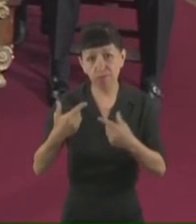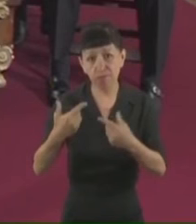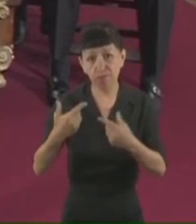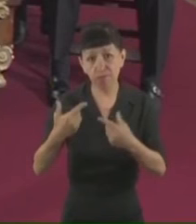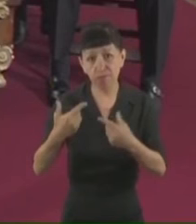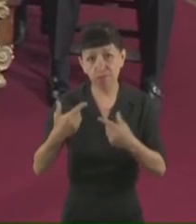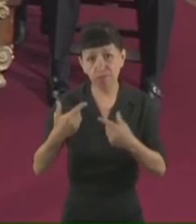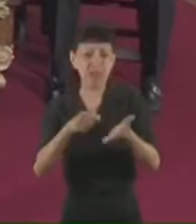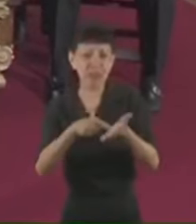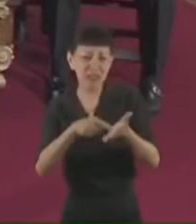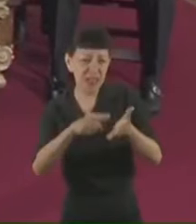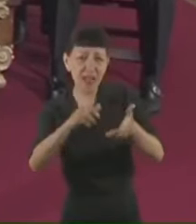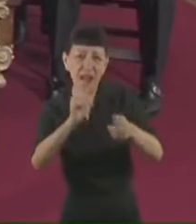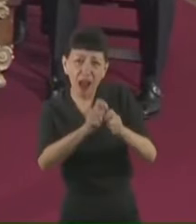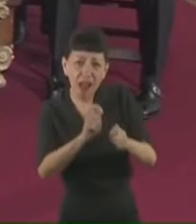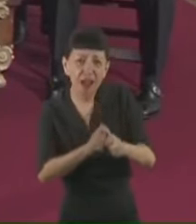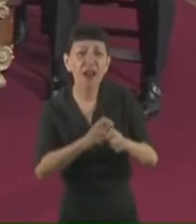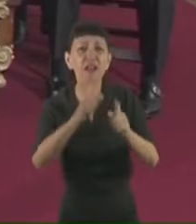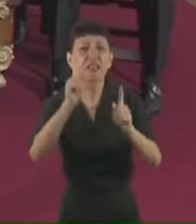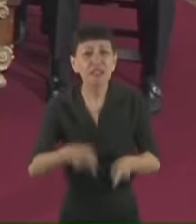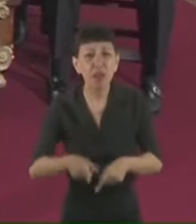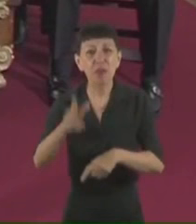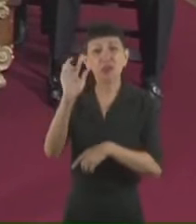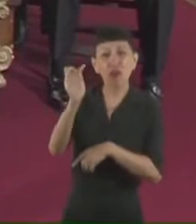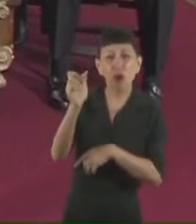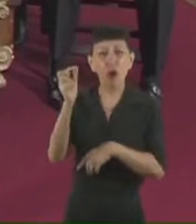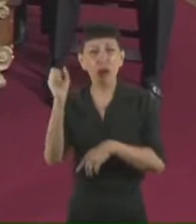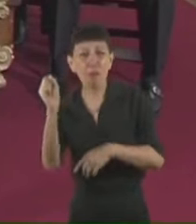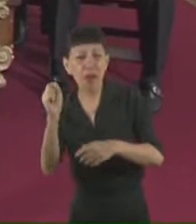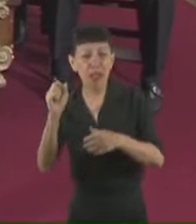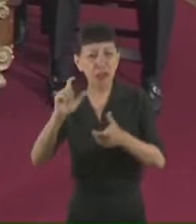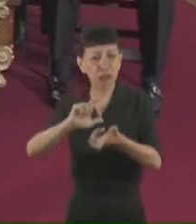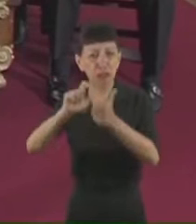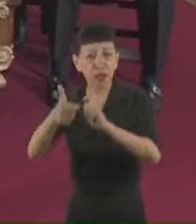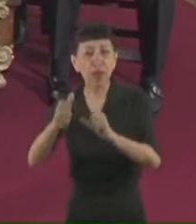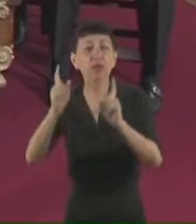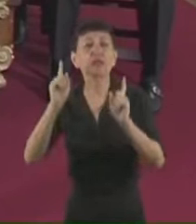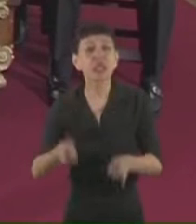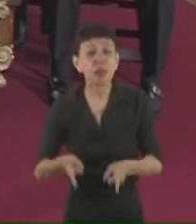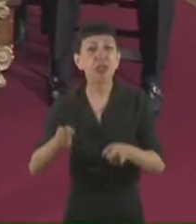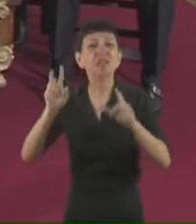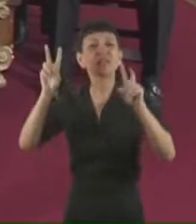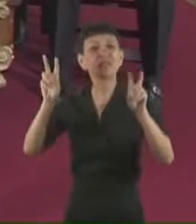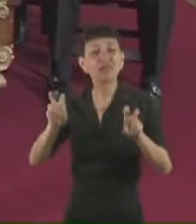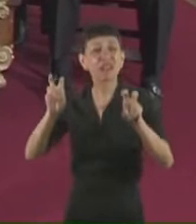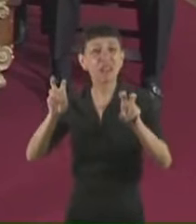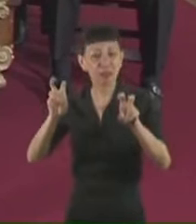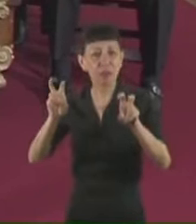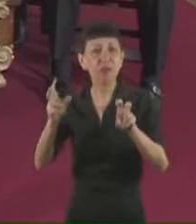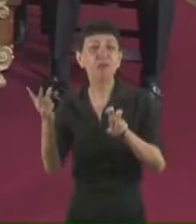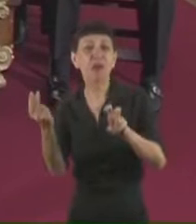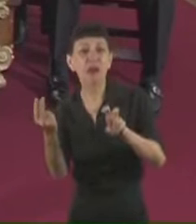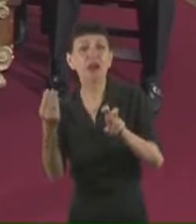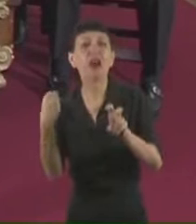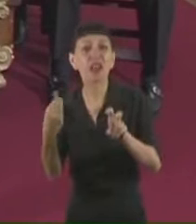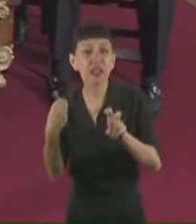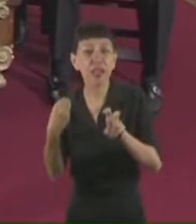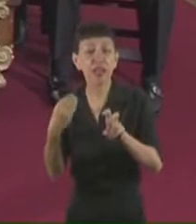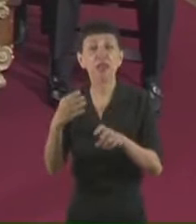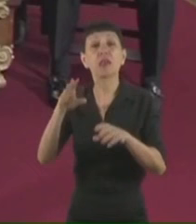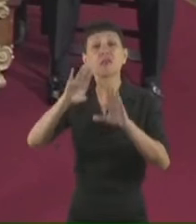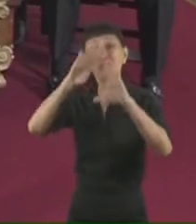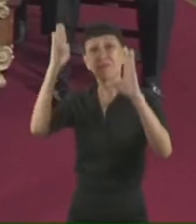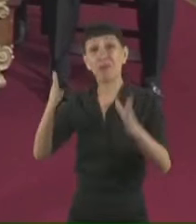cambiaria que sinceró el tipo de cambio al valor de Mercado y una política monetaria que incluye el saami del Banco